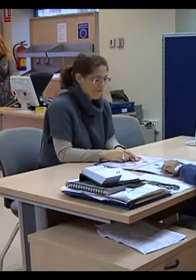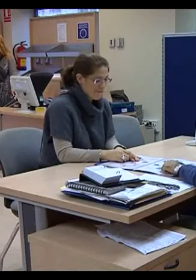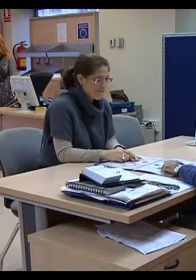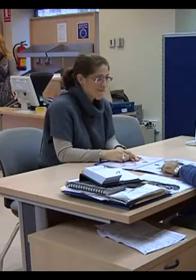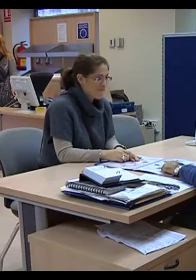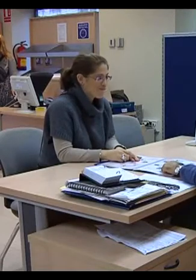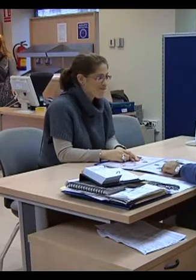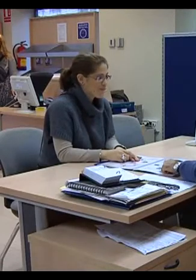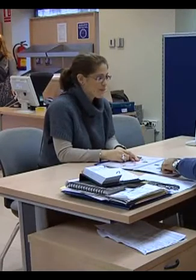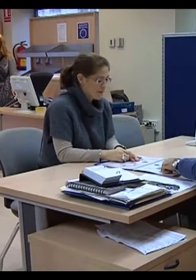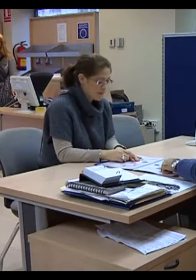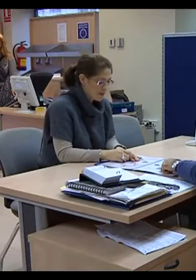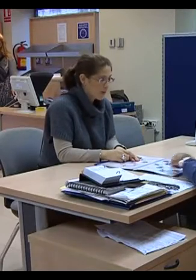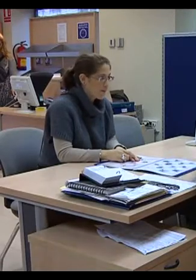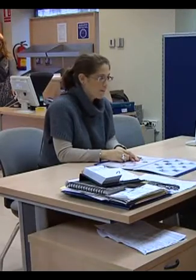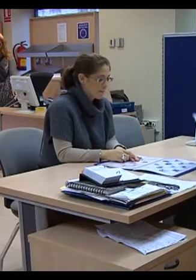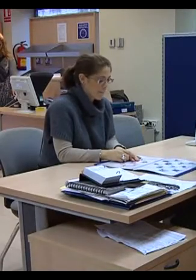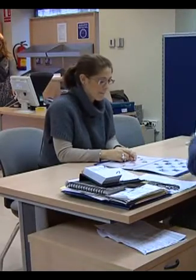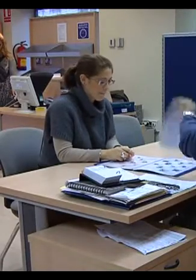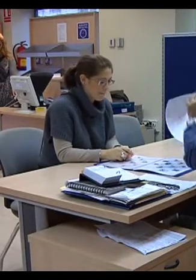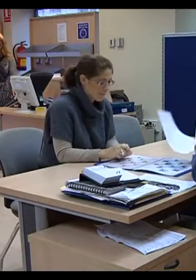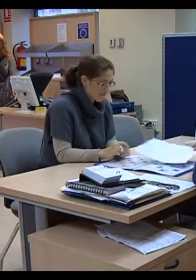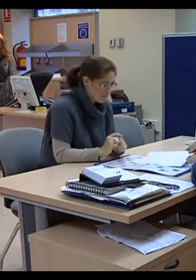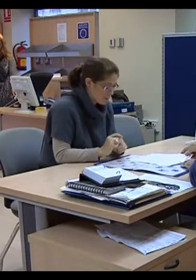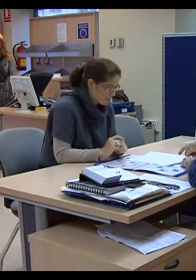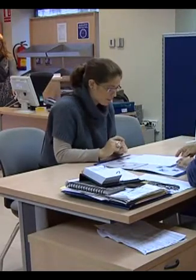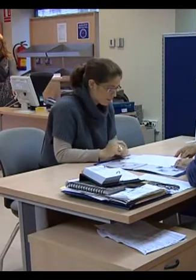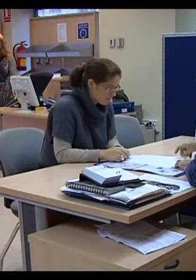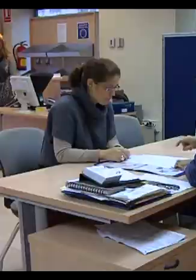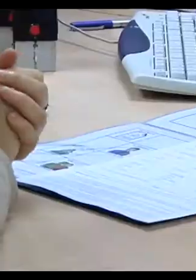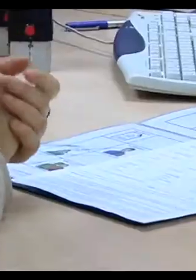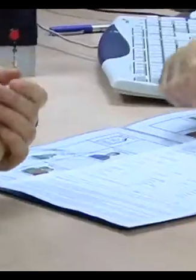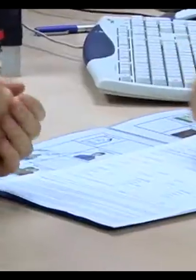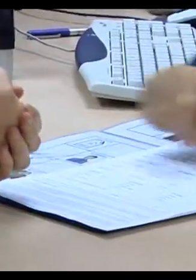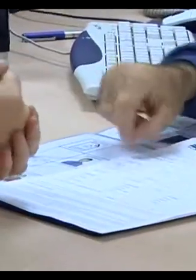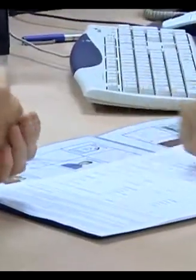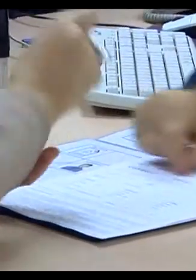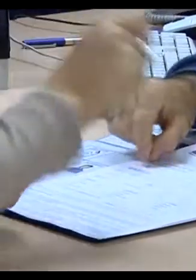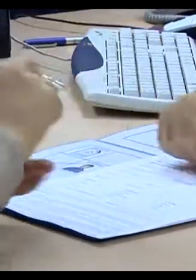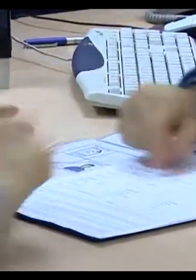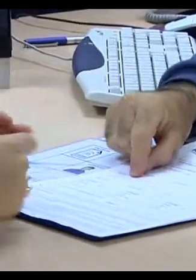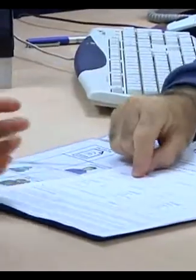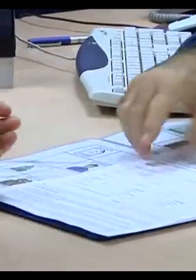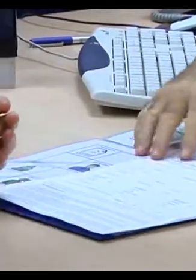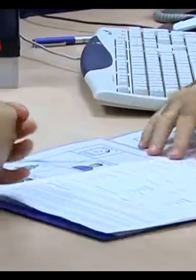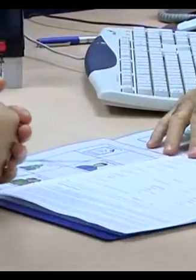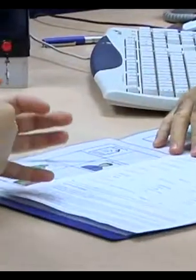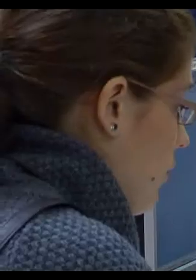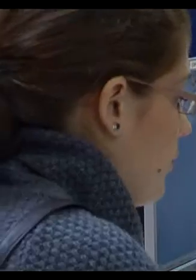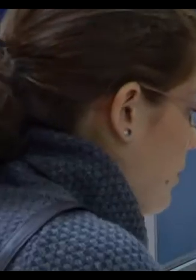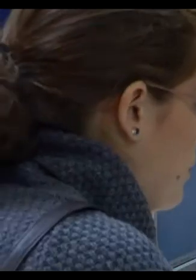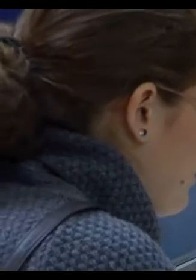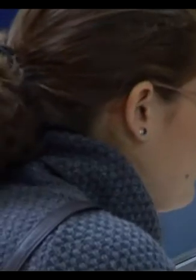va la persona sorda sola, solicita el libro de una forma intuitiva y señalan a través del dedo pues